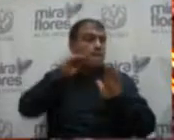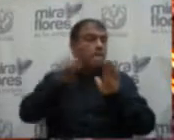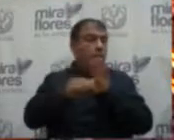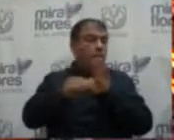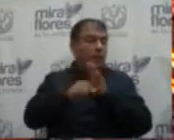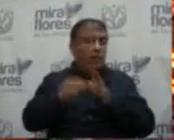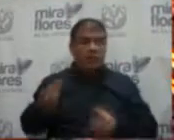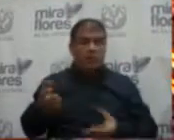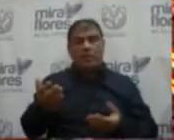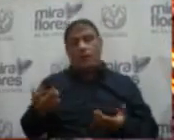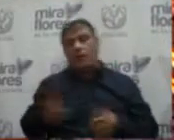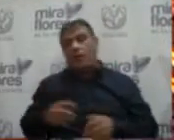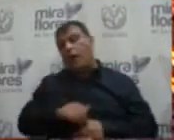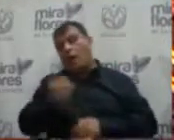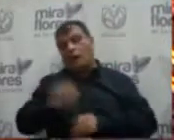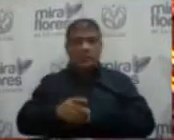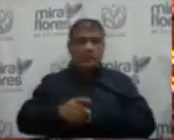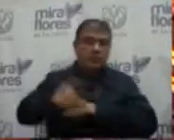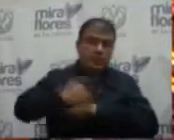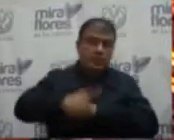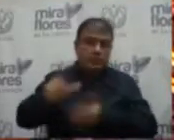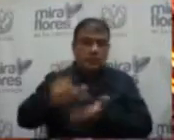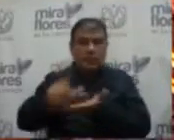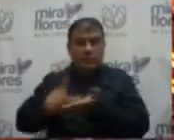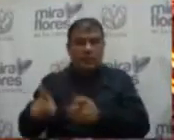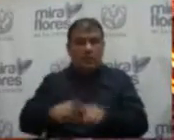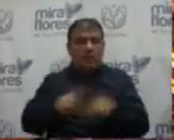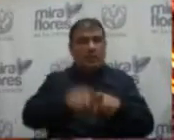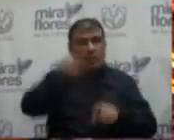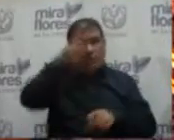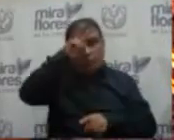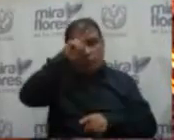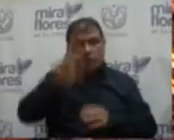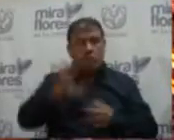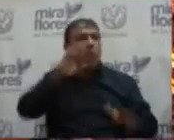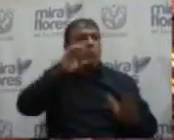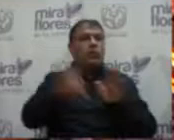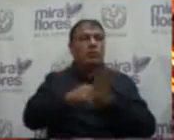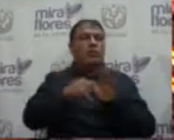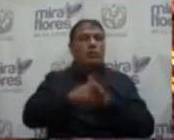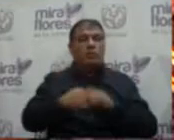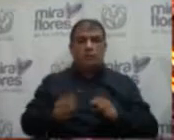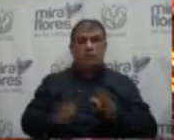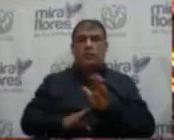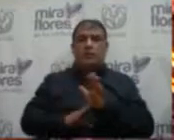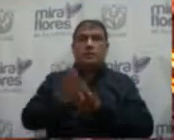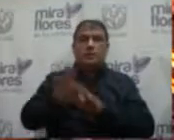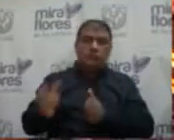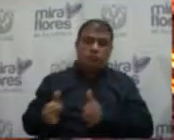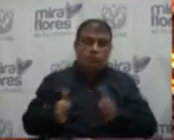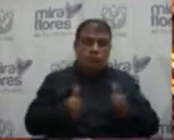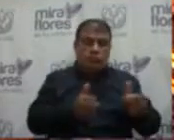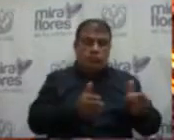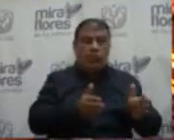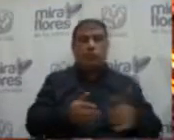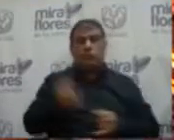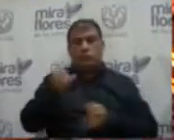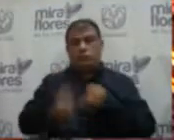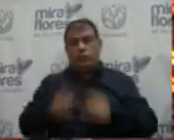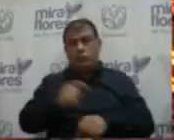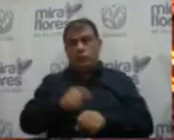otras comunas de Lima y al país. Por ejemplo, hemos desarrollado en los últimos